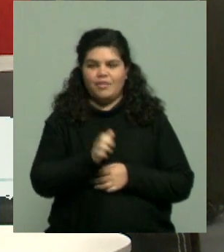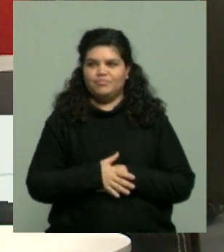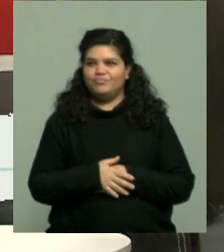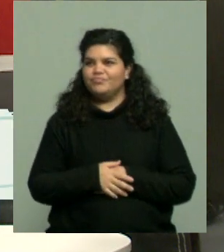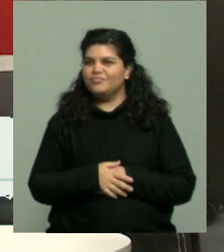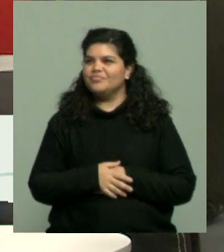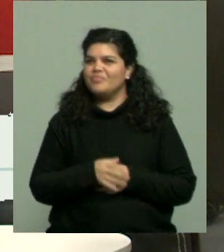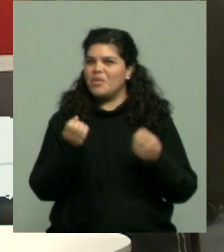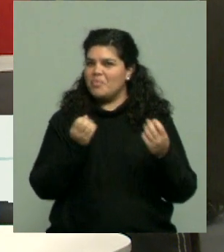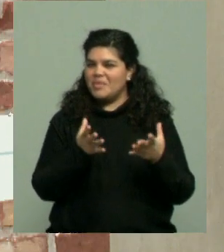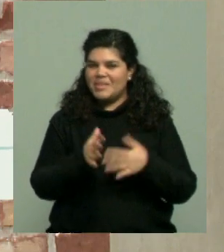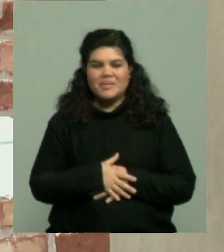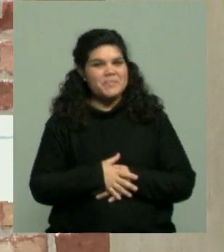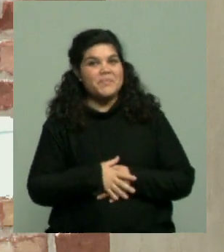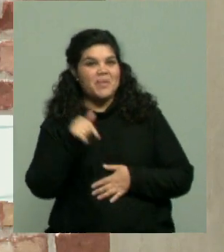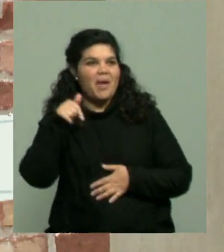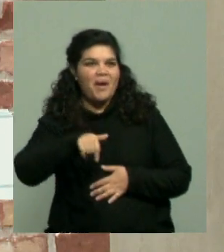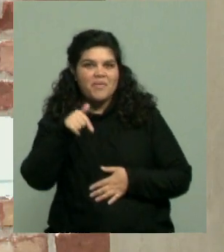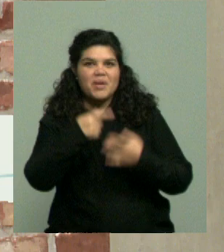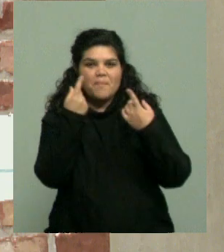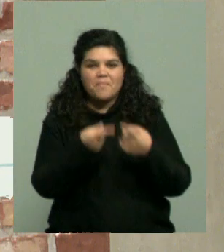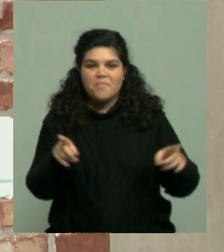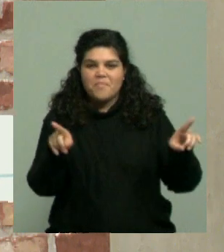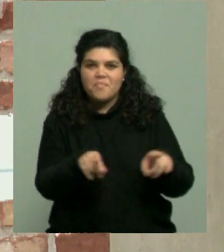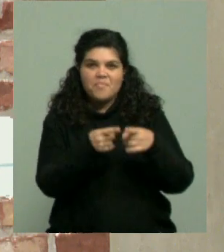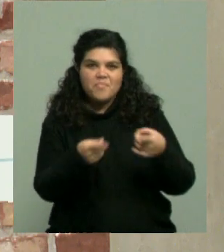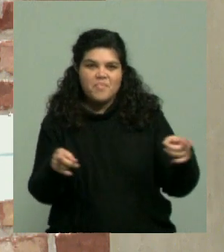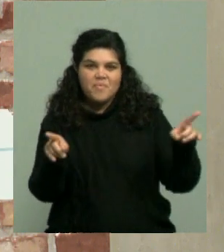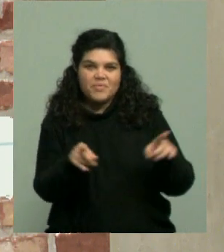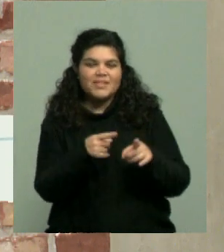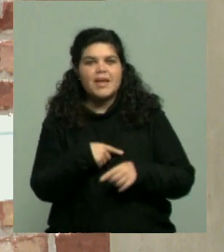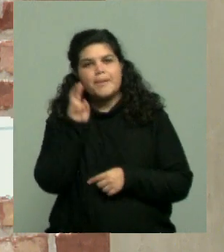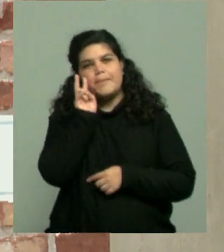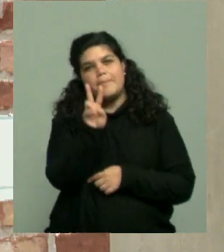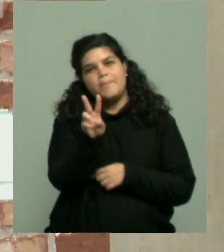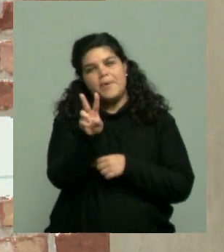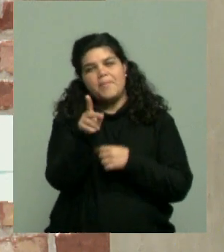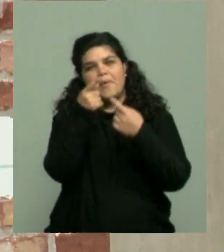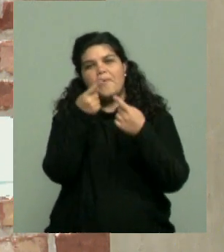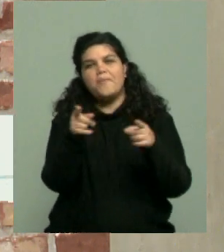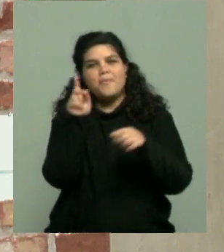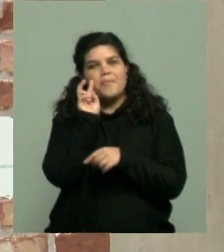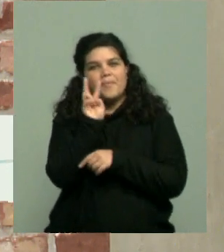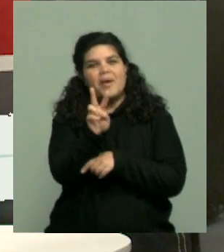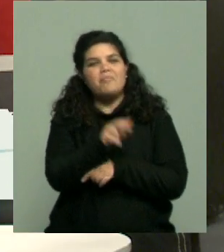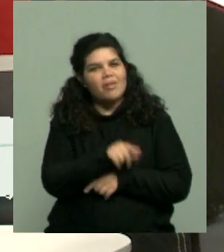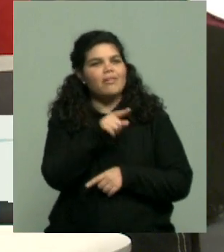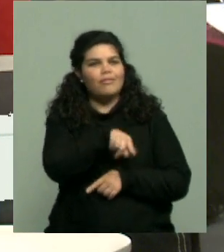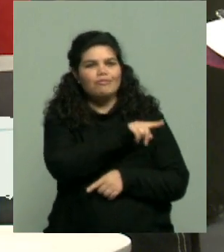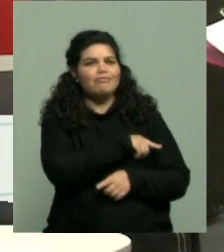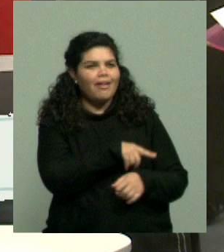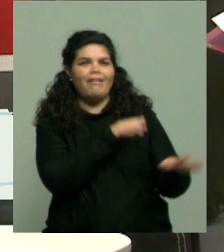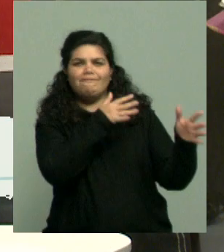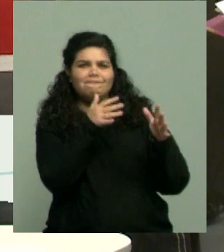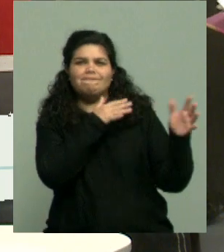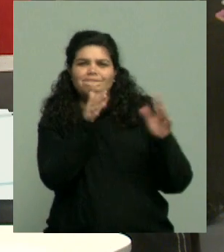digamos, esto de la música, ¿no? Que estaba sonando, estábamos viendo el video y estaban haciendo palmas. Muy bien, muy